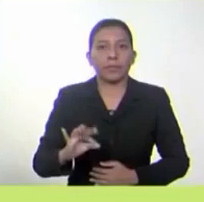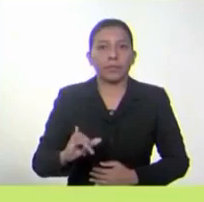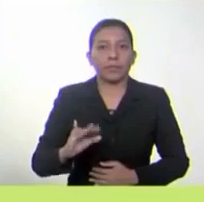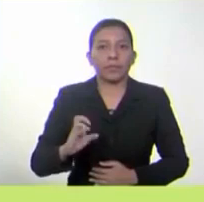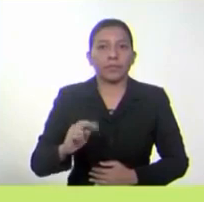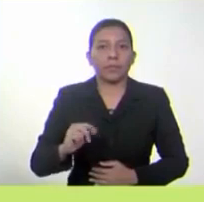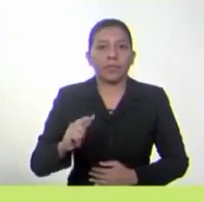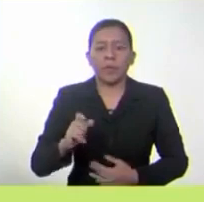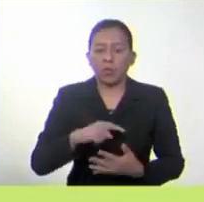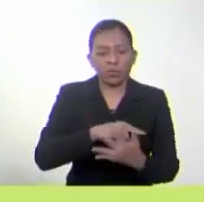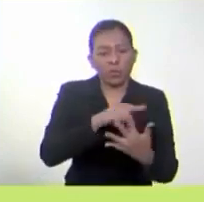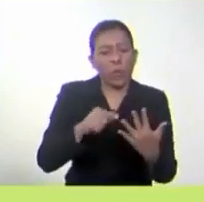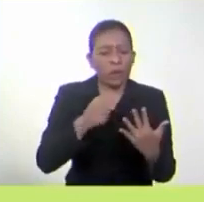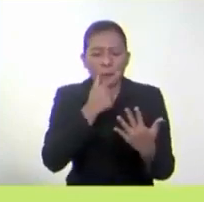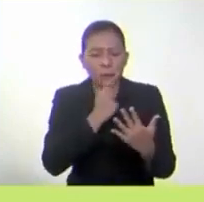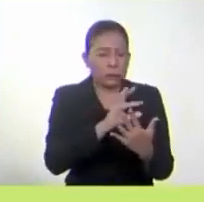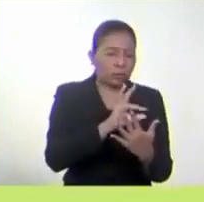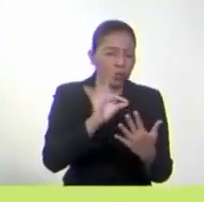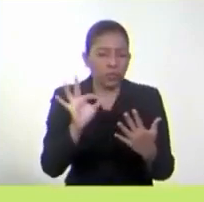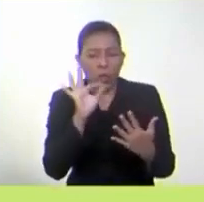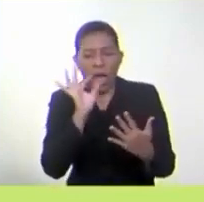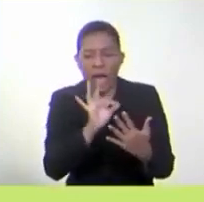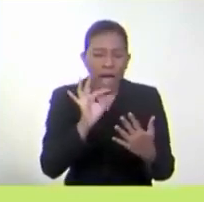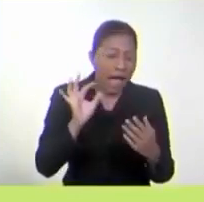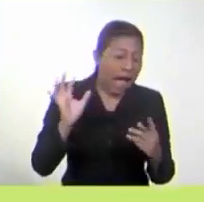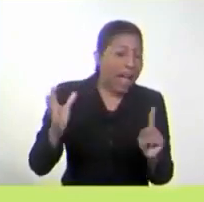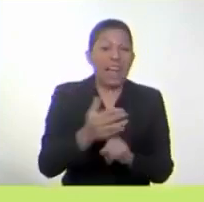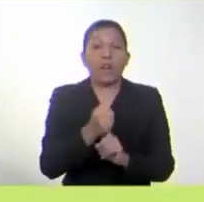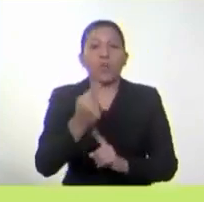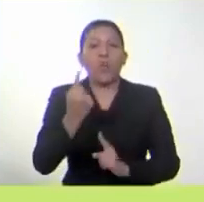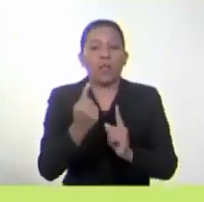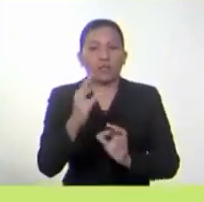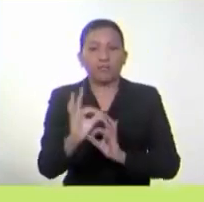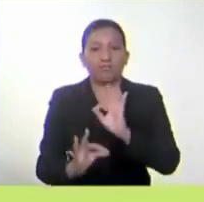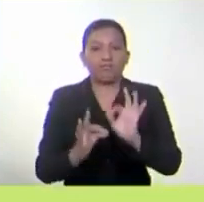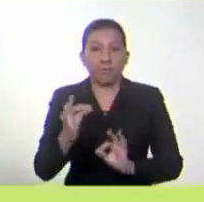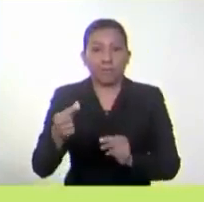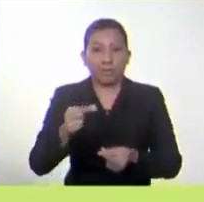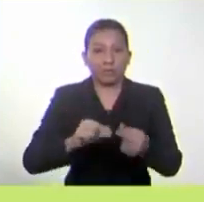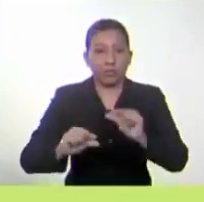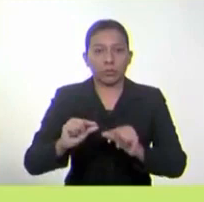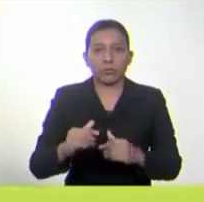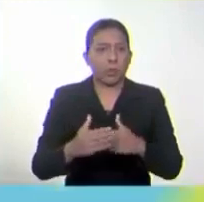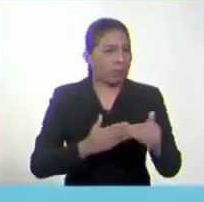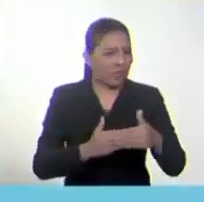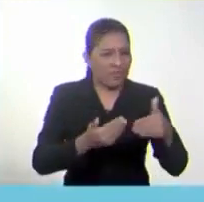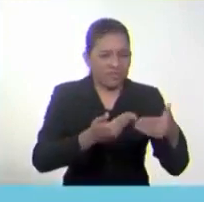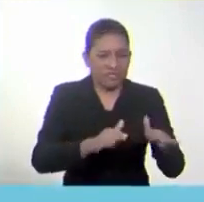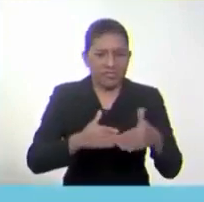cantidad a los átomos de cada elemento químico, aunque se encuentren en distintas sustancias.